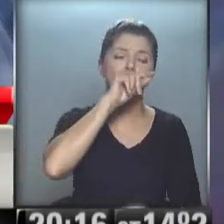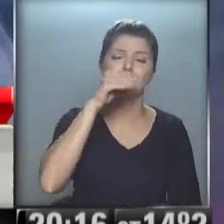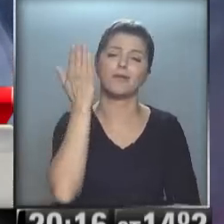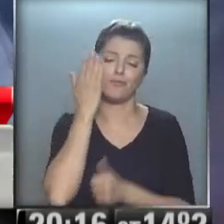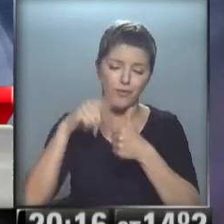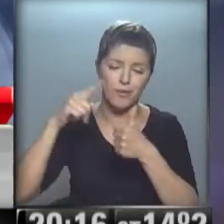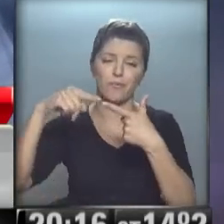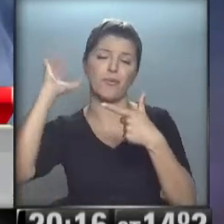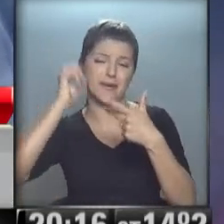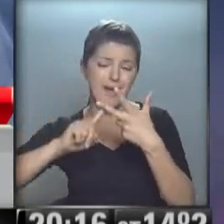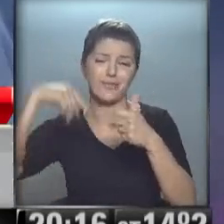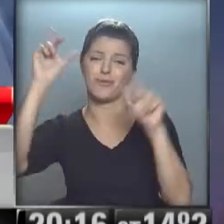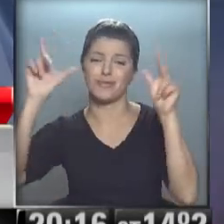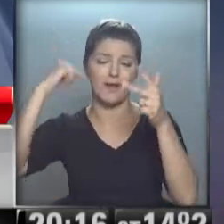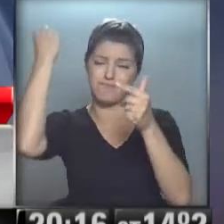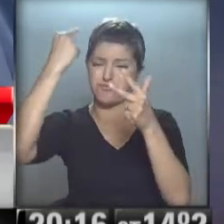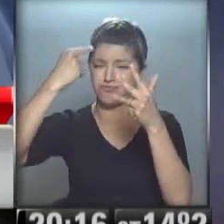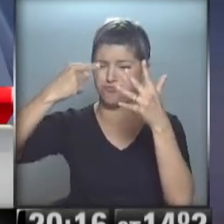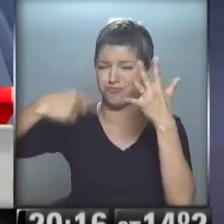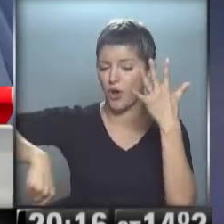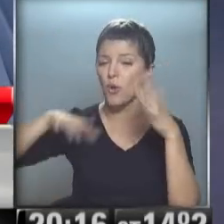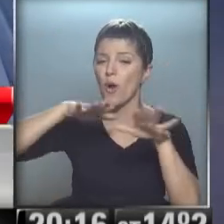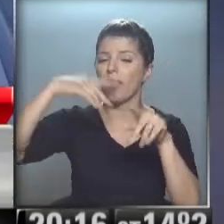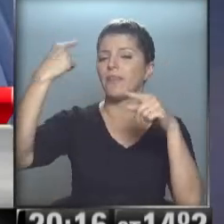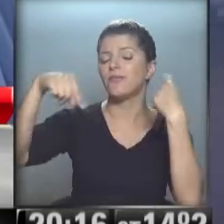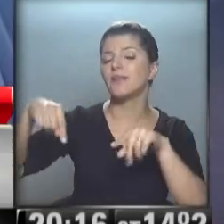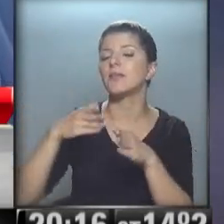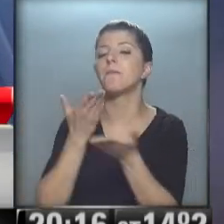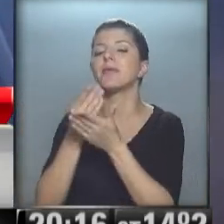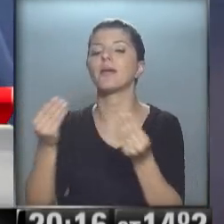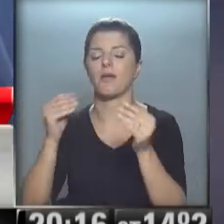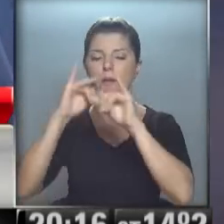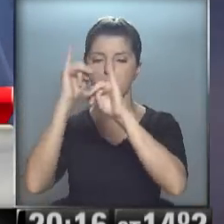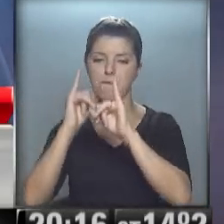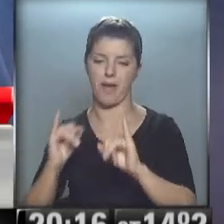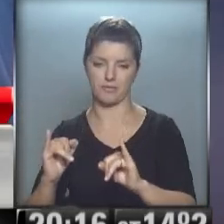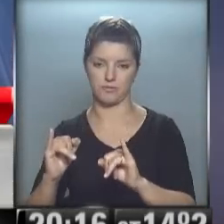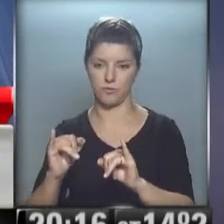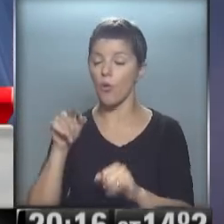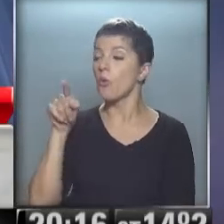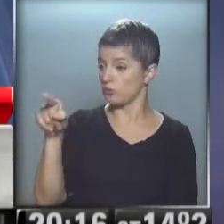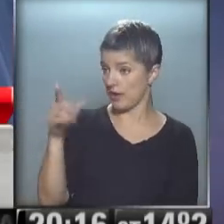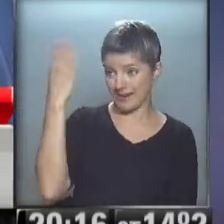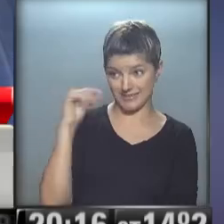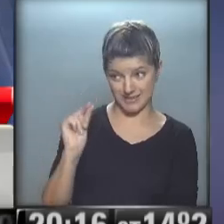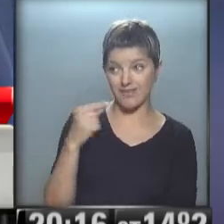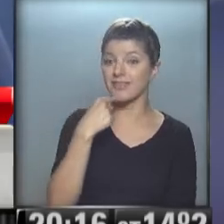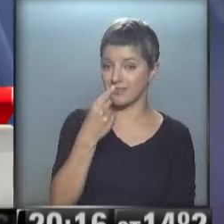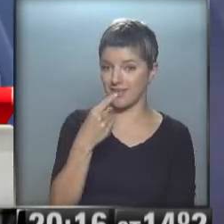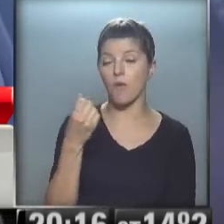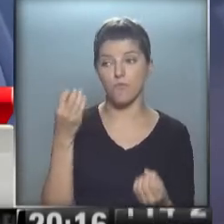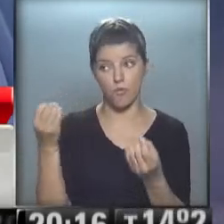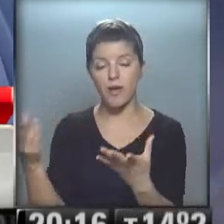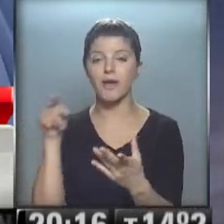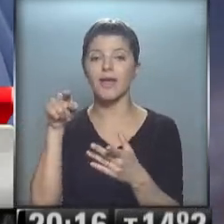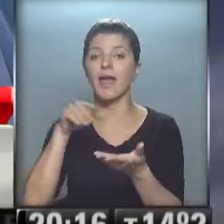televisión, radio, en fin, de muchísimos sitios se está pidiendo la paz en esa zona del mundo. Usted bien decía recién, y lo compartimos, que la solución